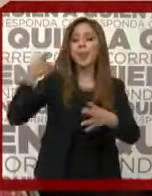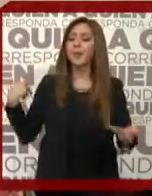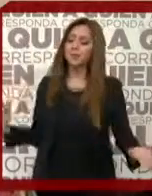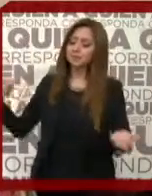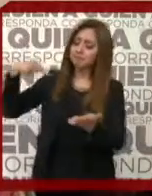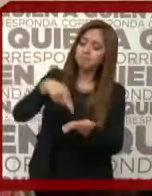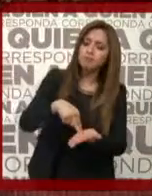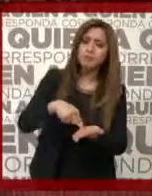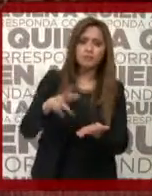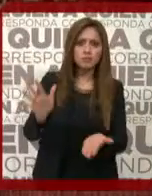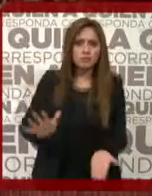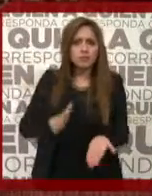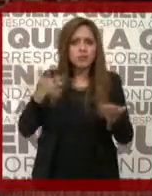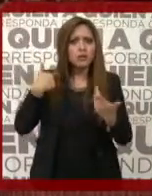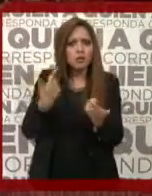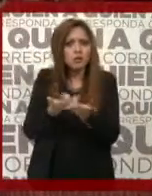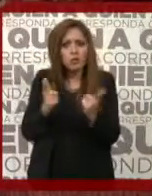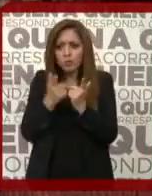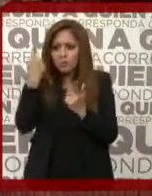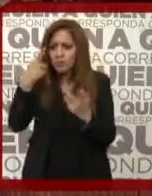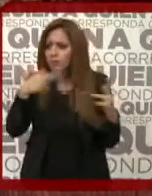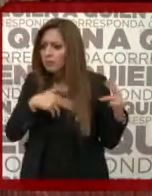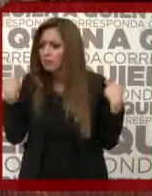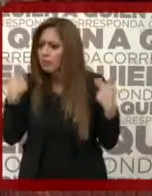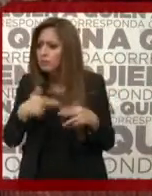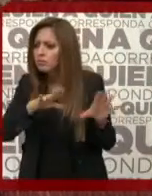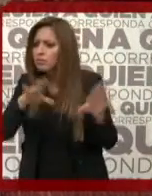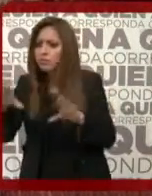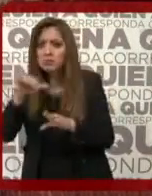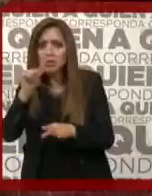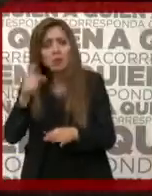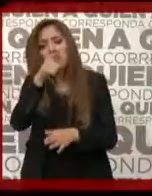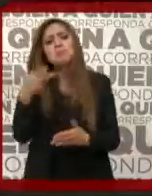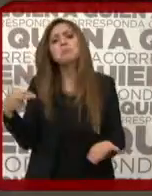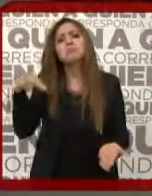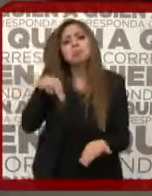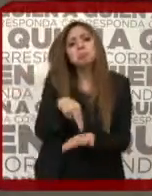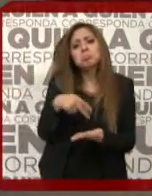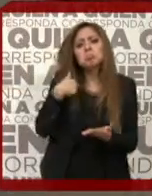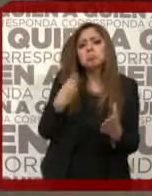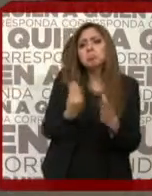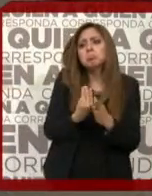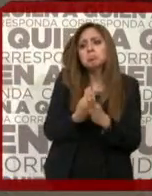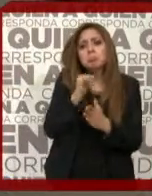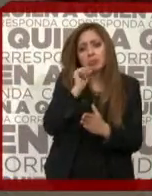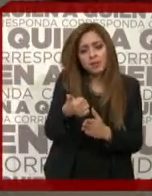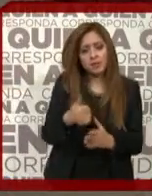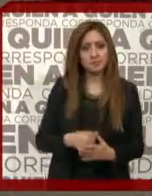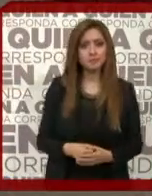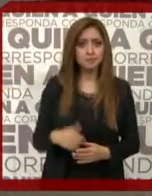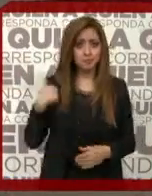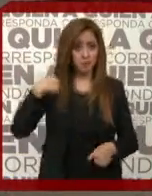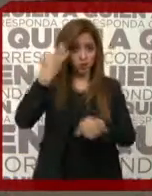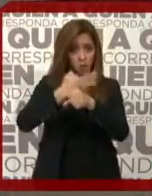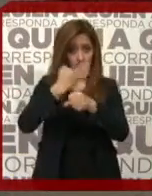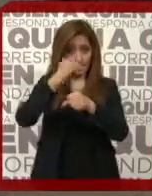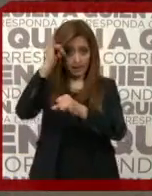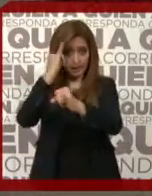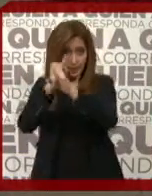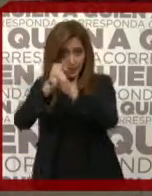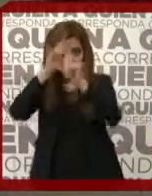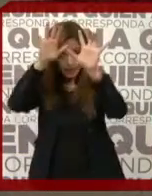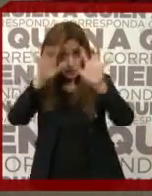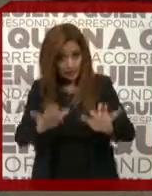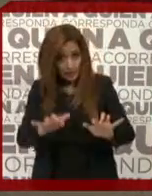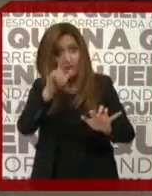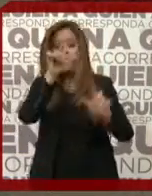que le devolverían los grupos asignados y por ello no se presenta al salón de clases. Incluso en la página web con mi carga docente aparece que